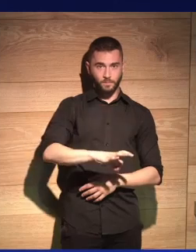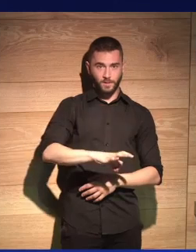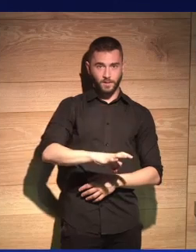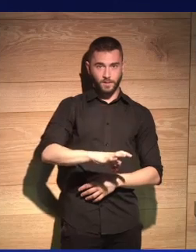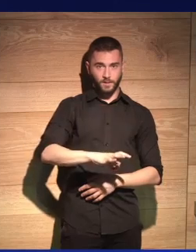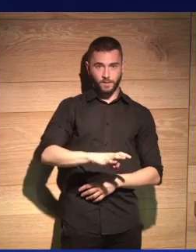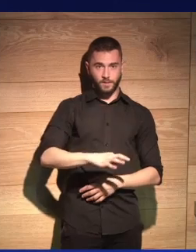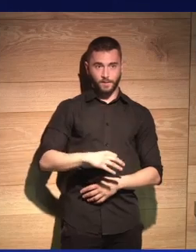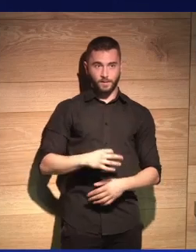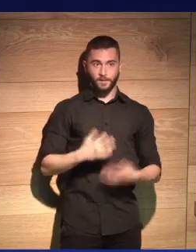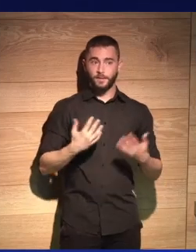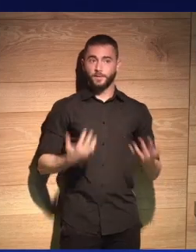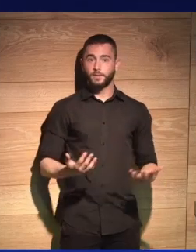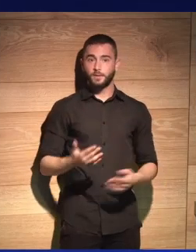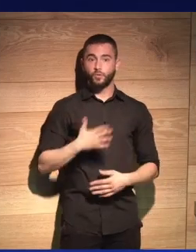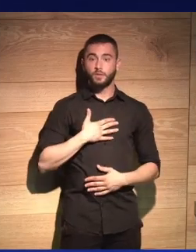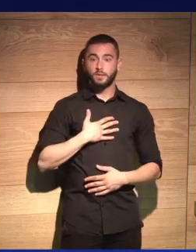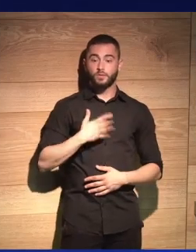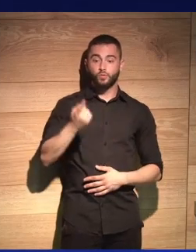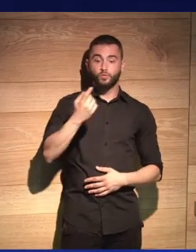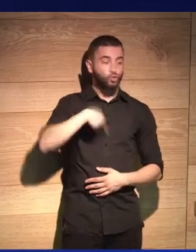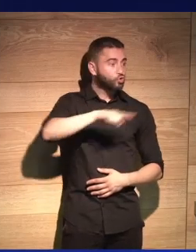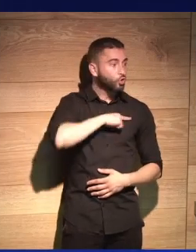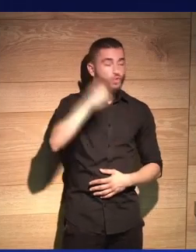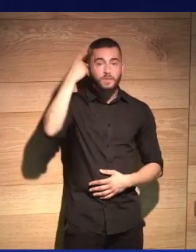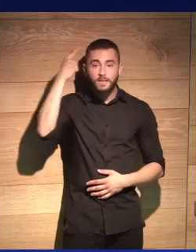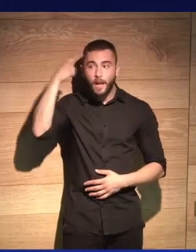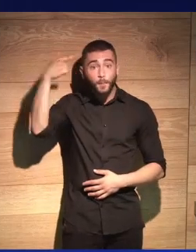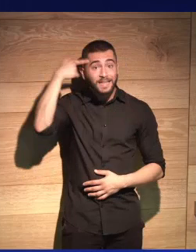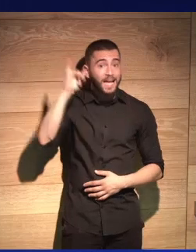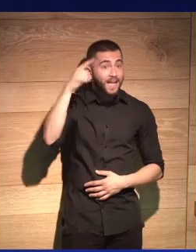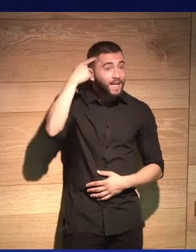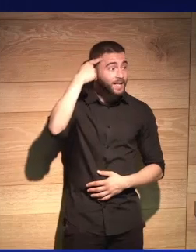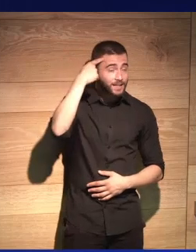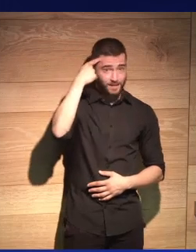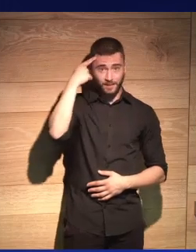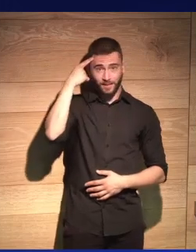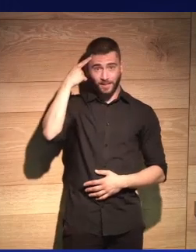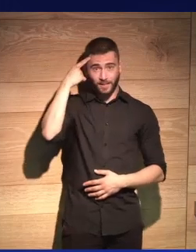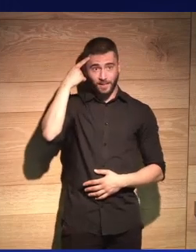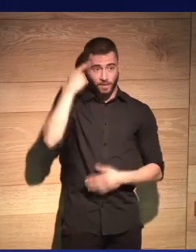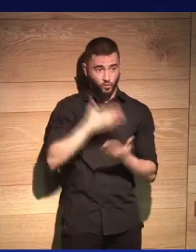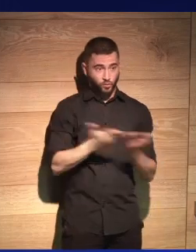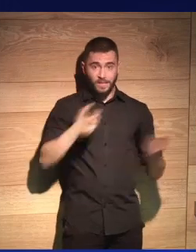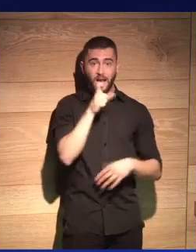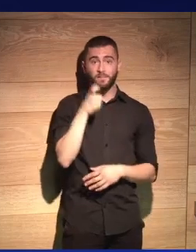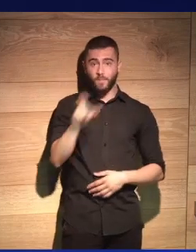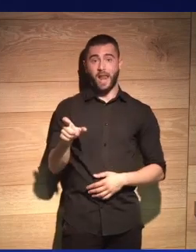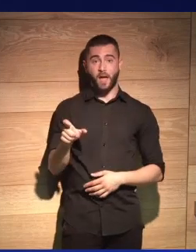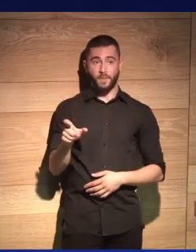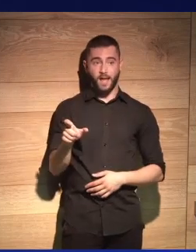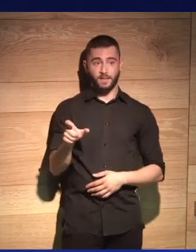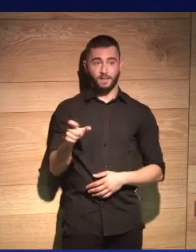entre nuestras mentes aquí y con ustedes son estas palabras que digo, estas palabras que dicen,